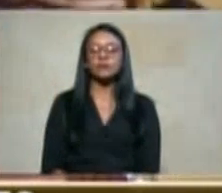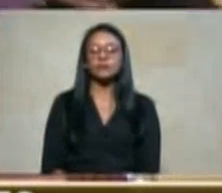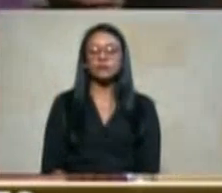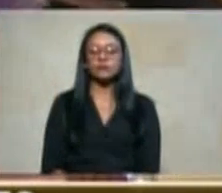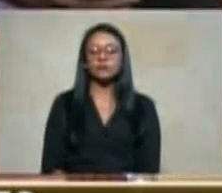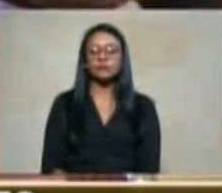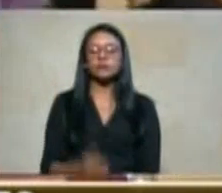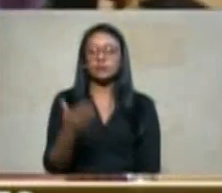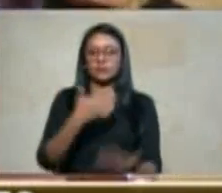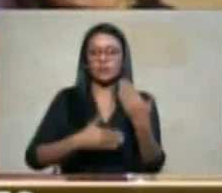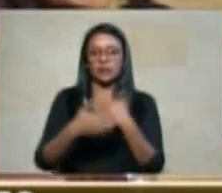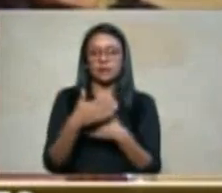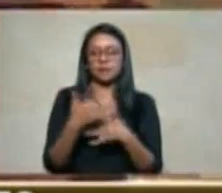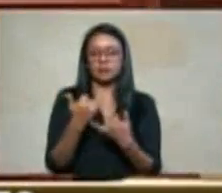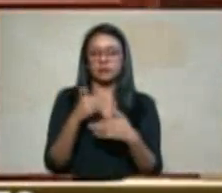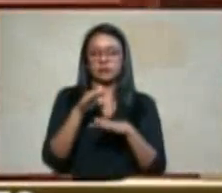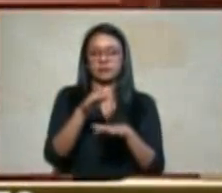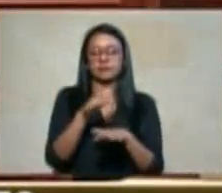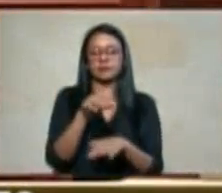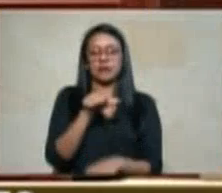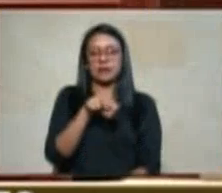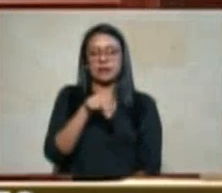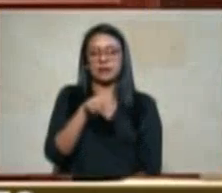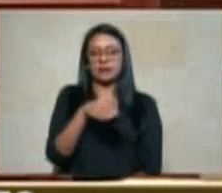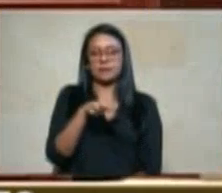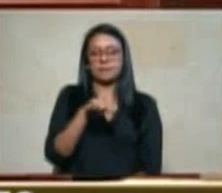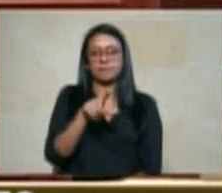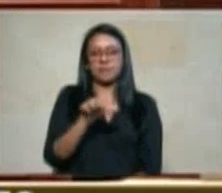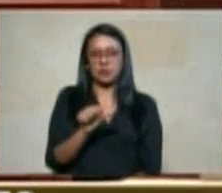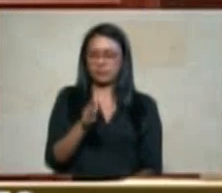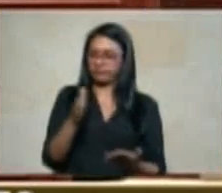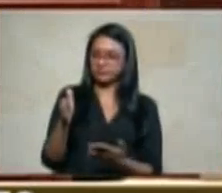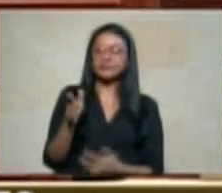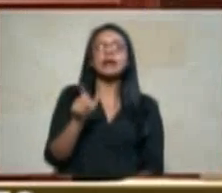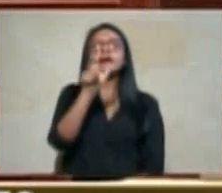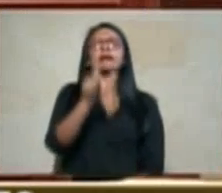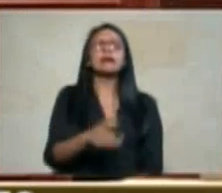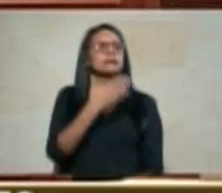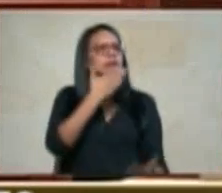Vamos entonces con la representante Ana Paola. Gracias, presidente.